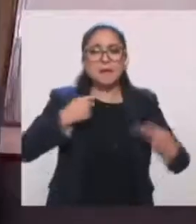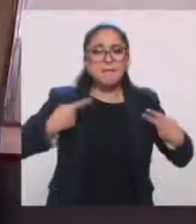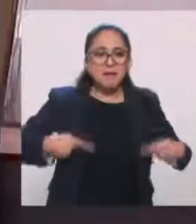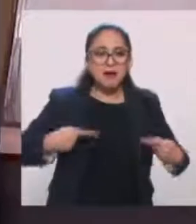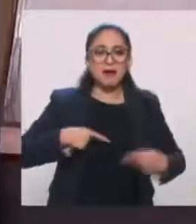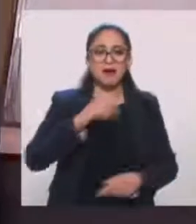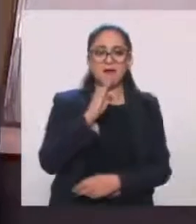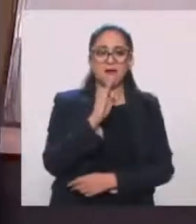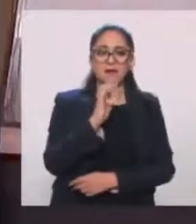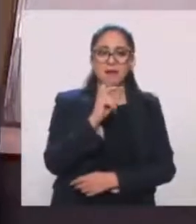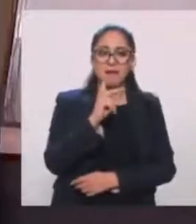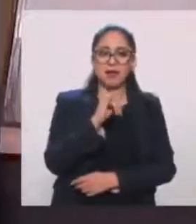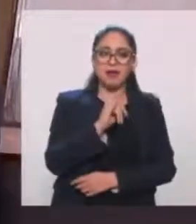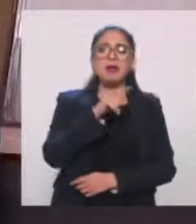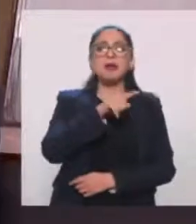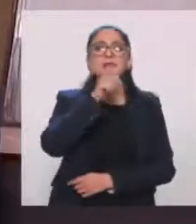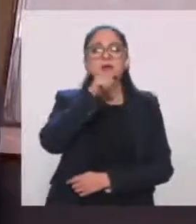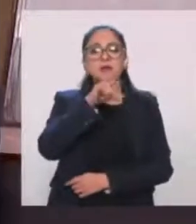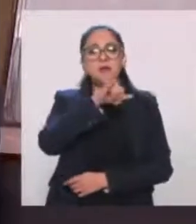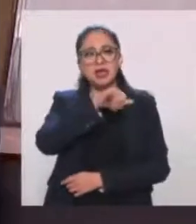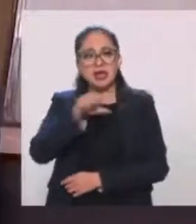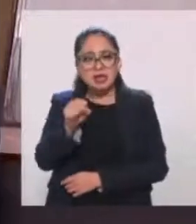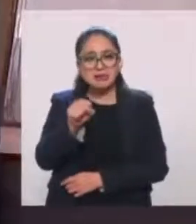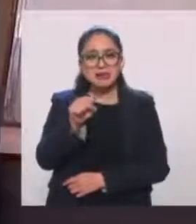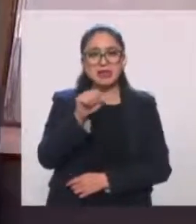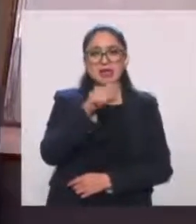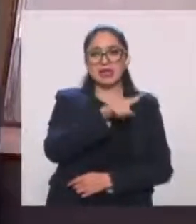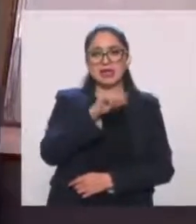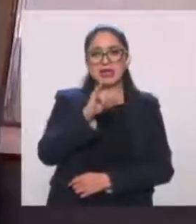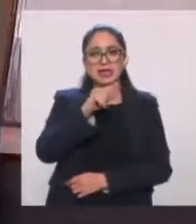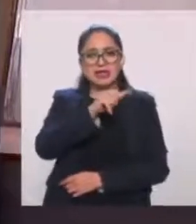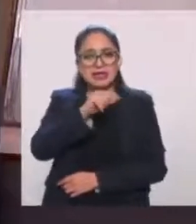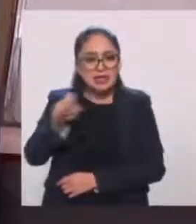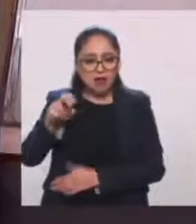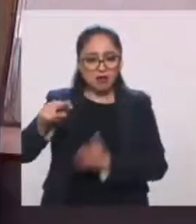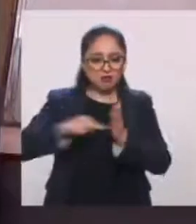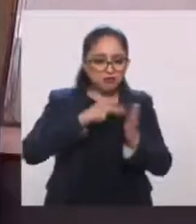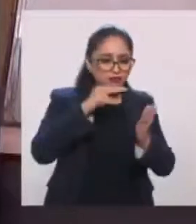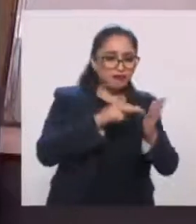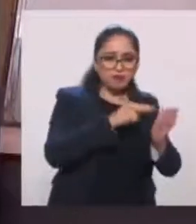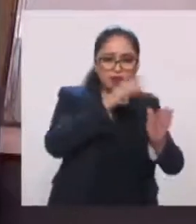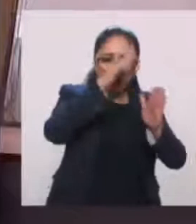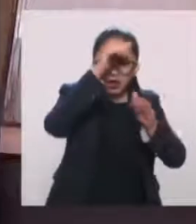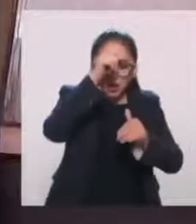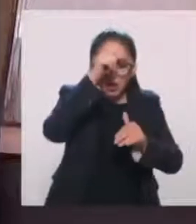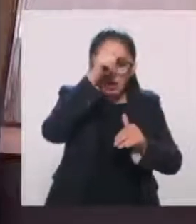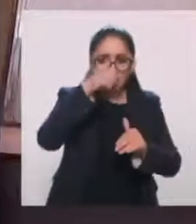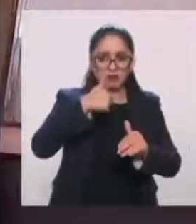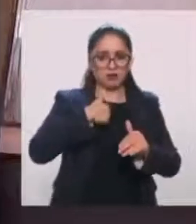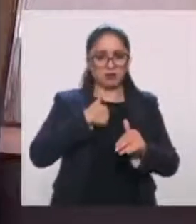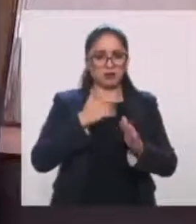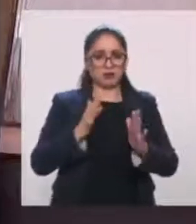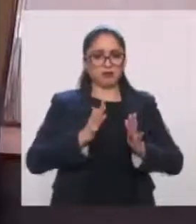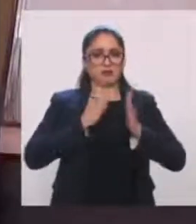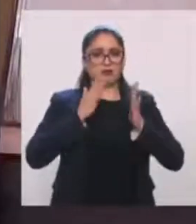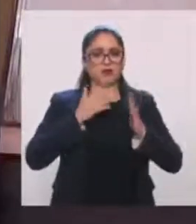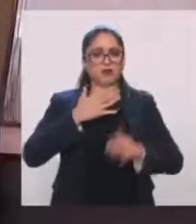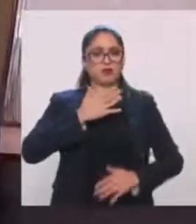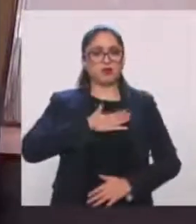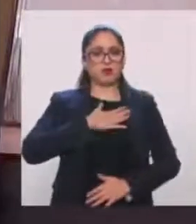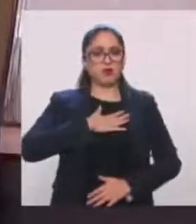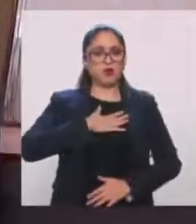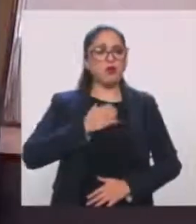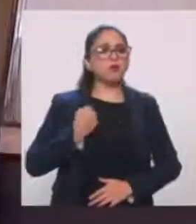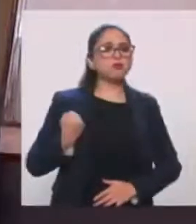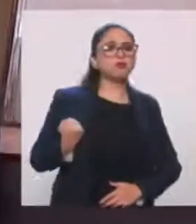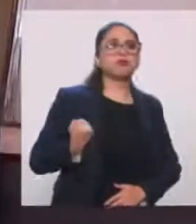VIH, del IMSS y ISSSTE. ¿Y cuál va siendo mi sorpresa? No, mi firma, empoderarme como mujer y